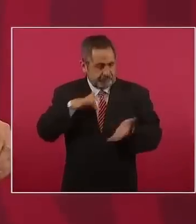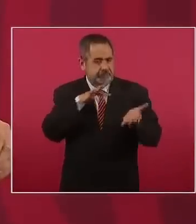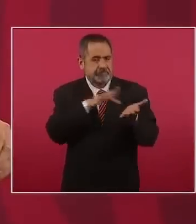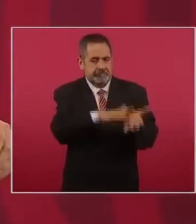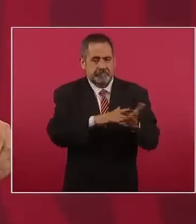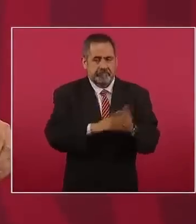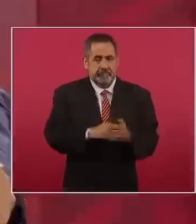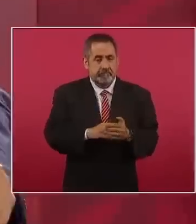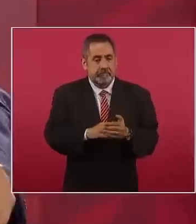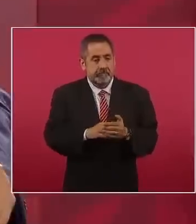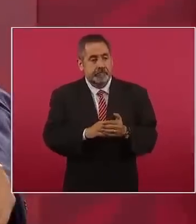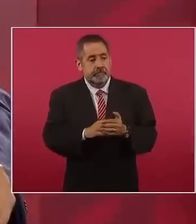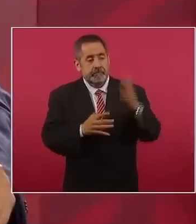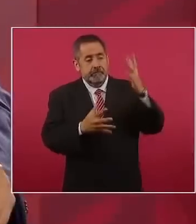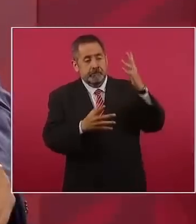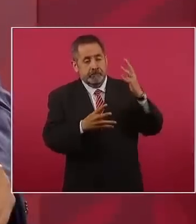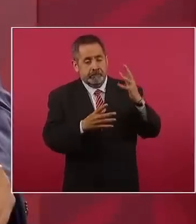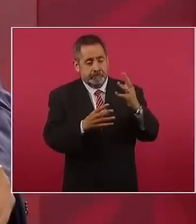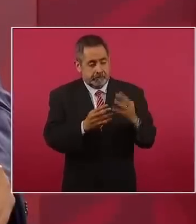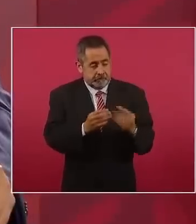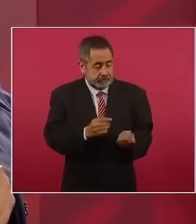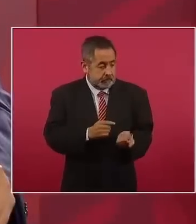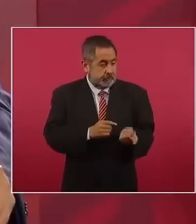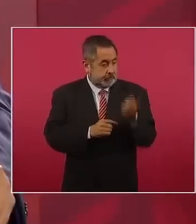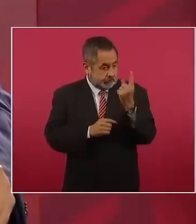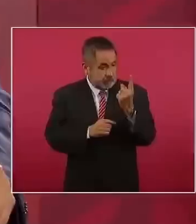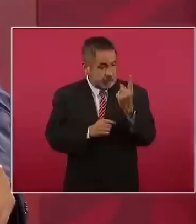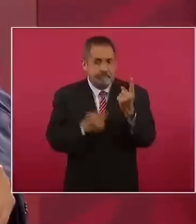A ese es el que voy a apoyar.